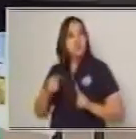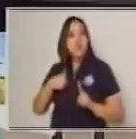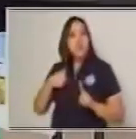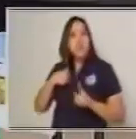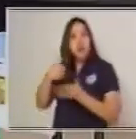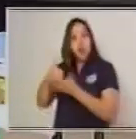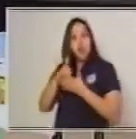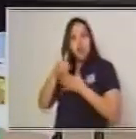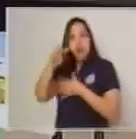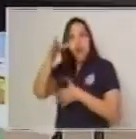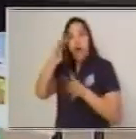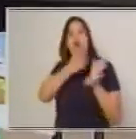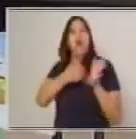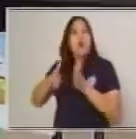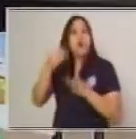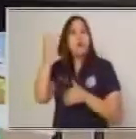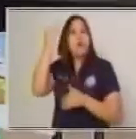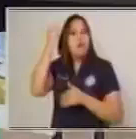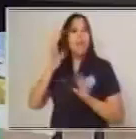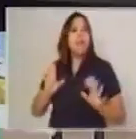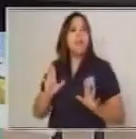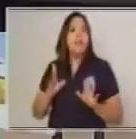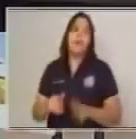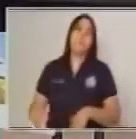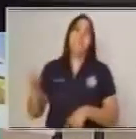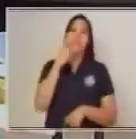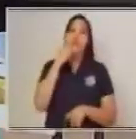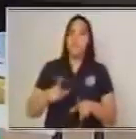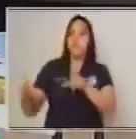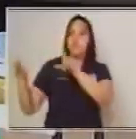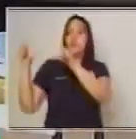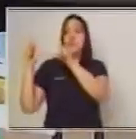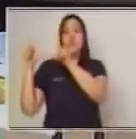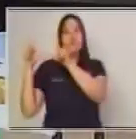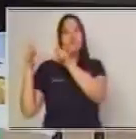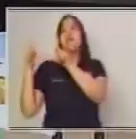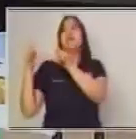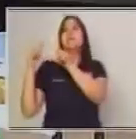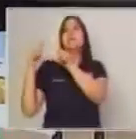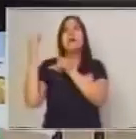información. El primer cuadro se le conoce como ideas.